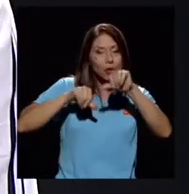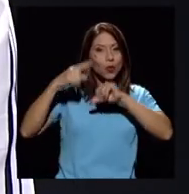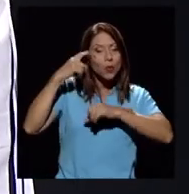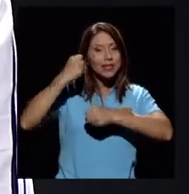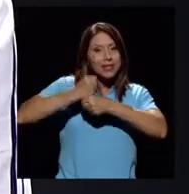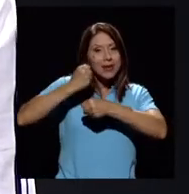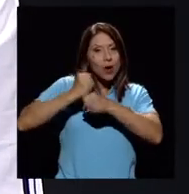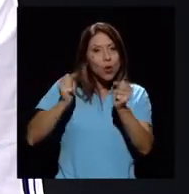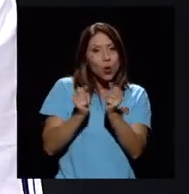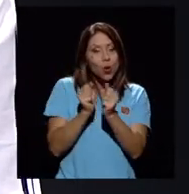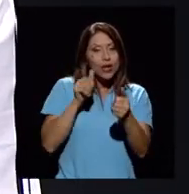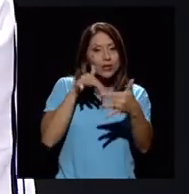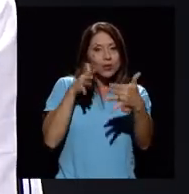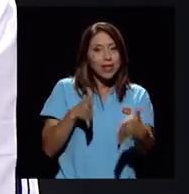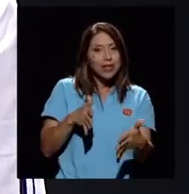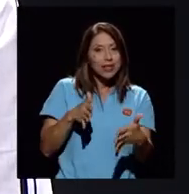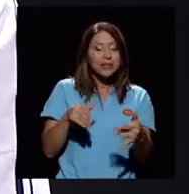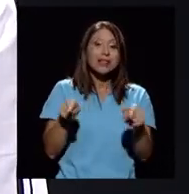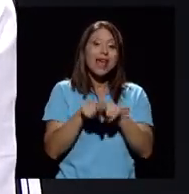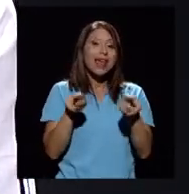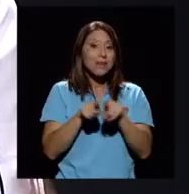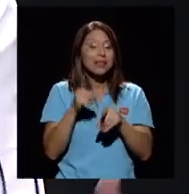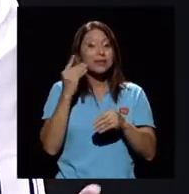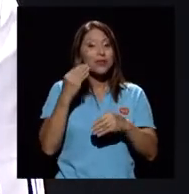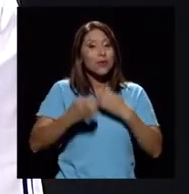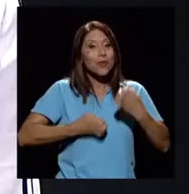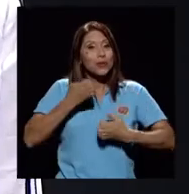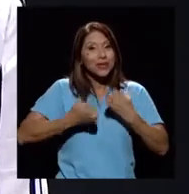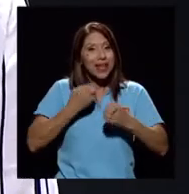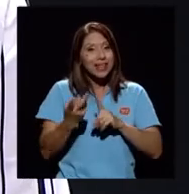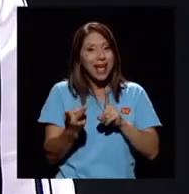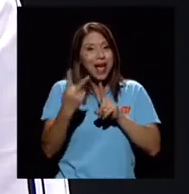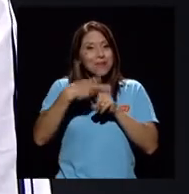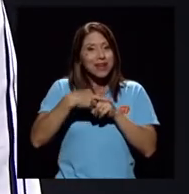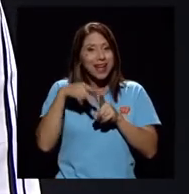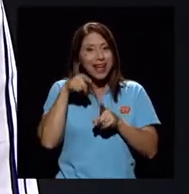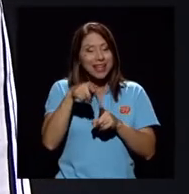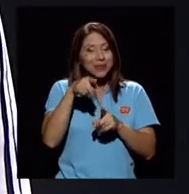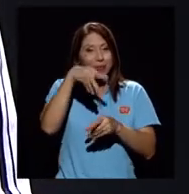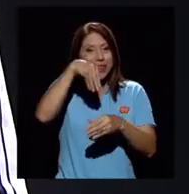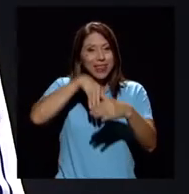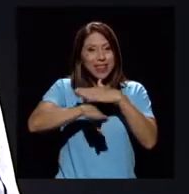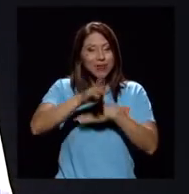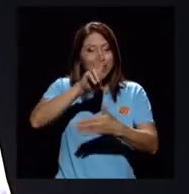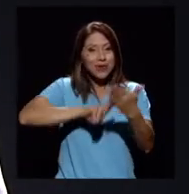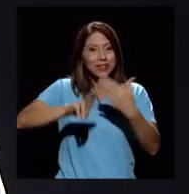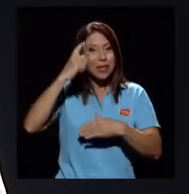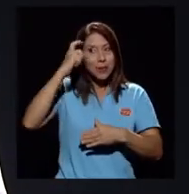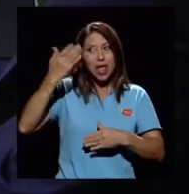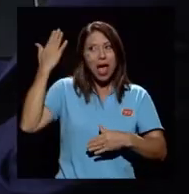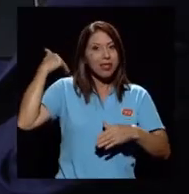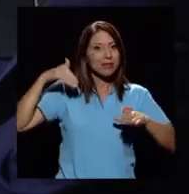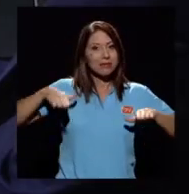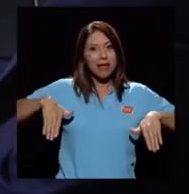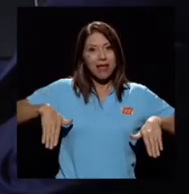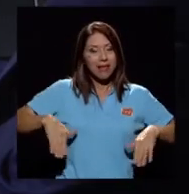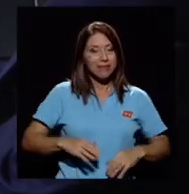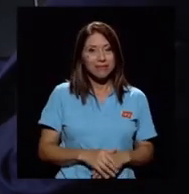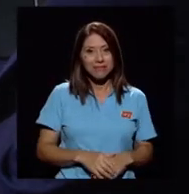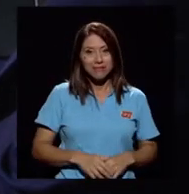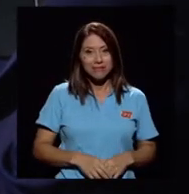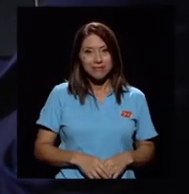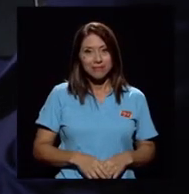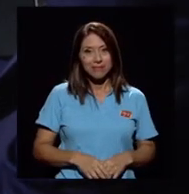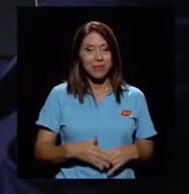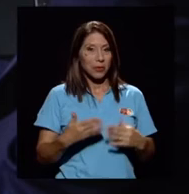estudiantes y además fue muy emocionante aplicar ese tipo de investigación dentro de la universidad porque es algo que no se había hecho antes.